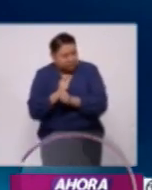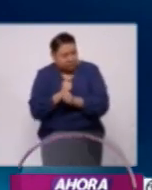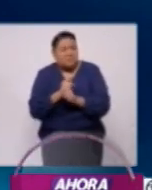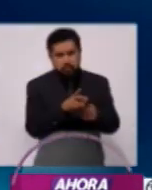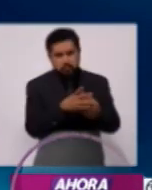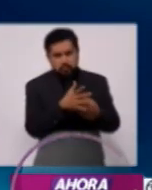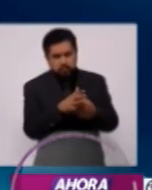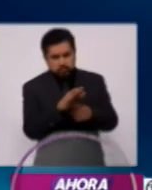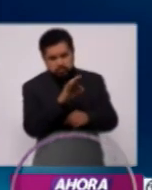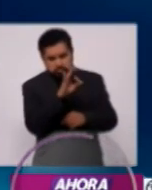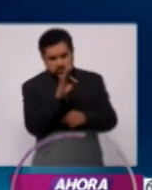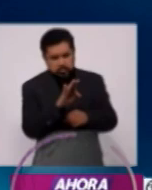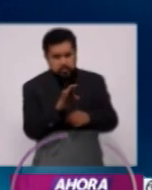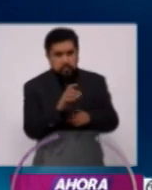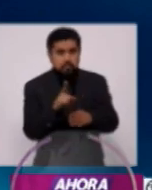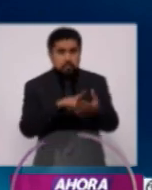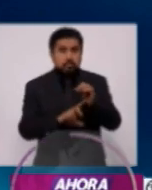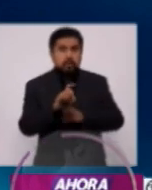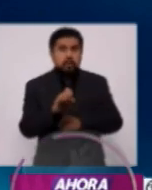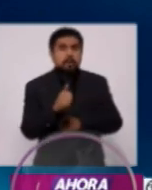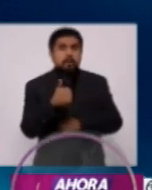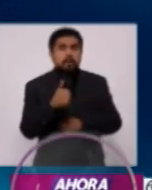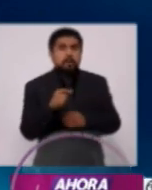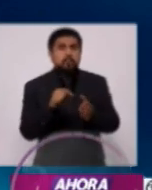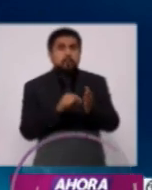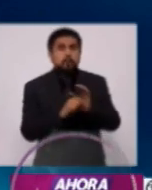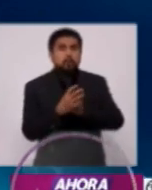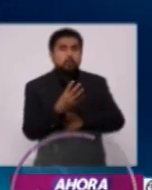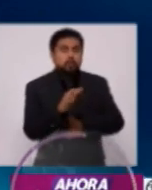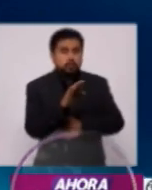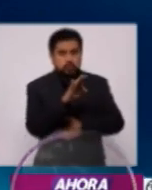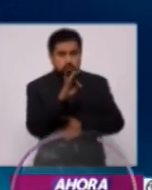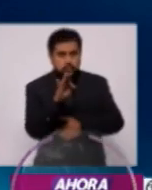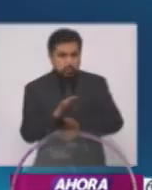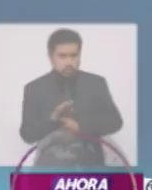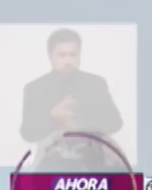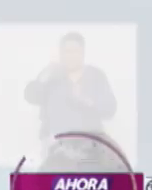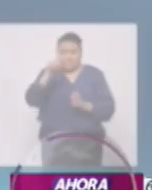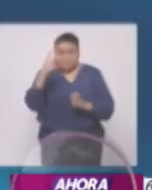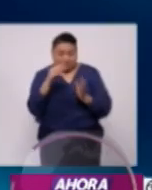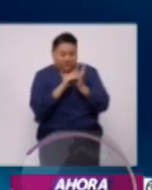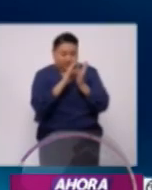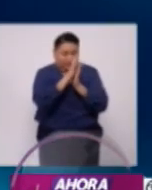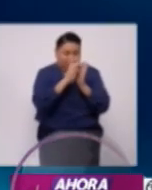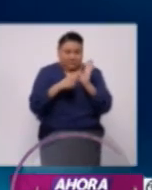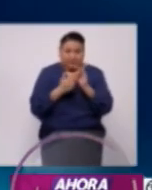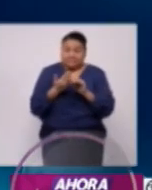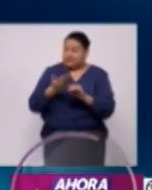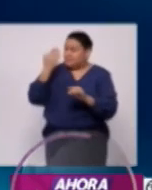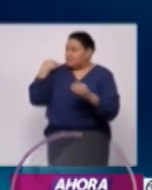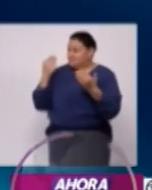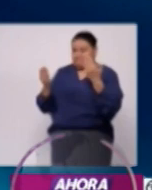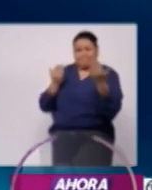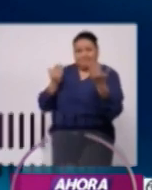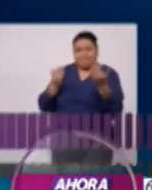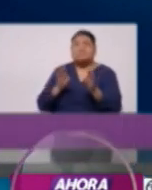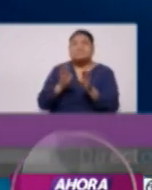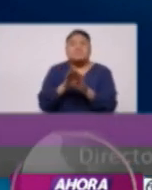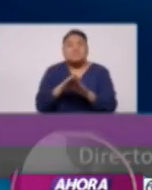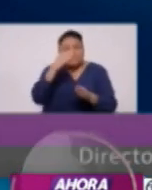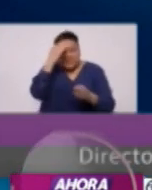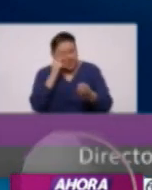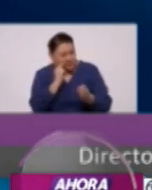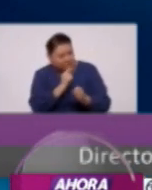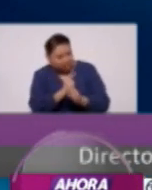del INEGI, Mauricio Rodríguez Abreu, presentó también algunos datos estadísticos. Vemos algunas tendencias,